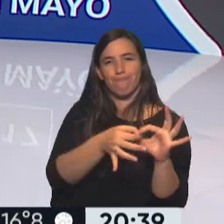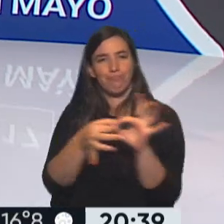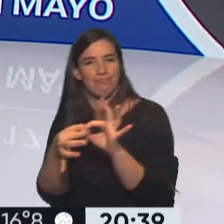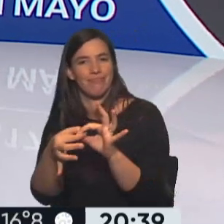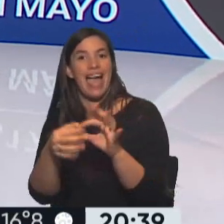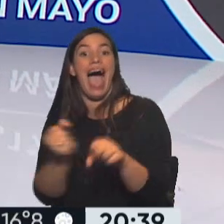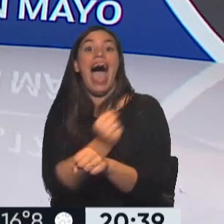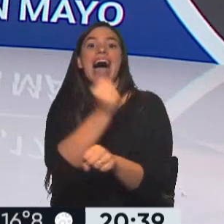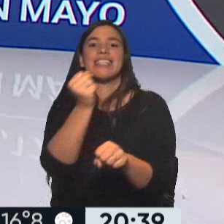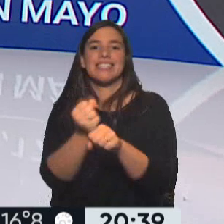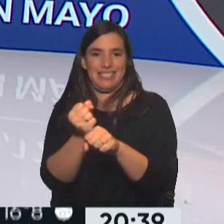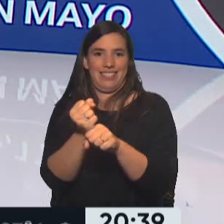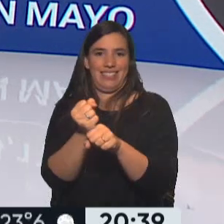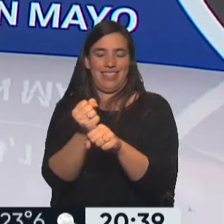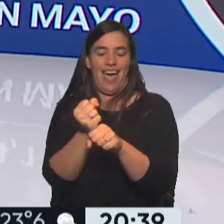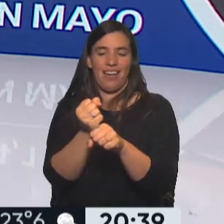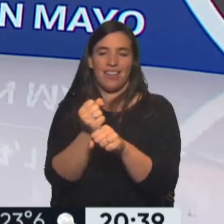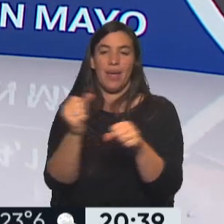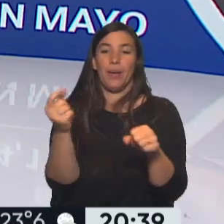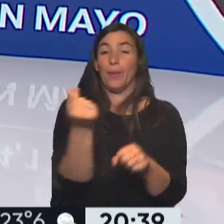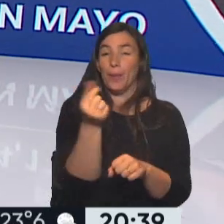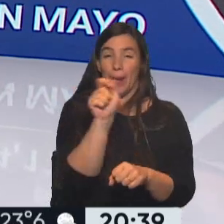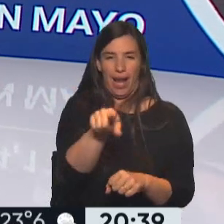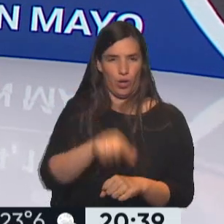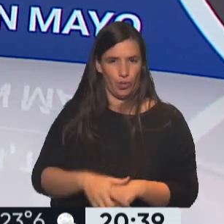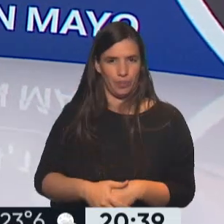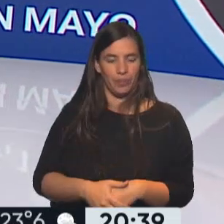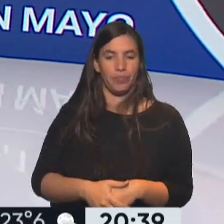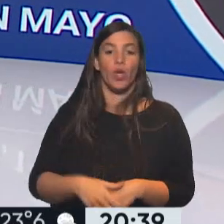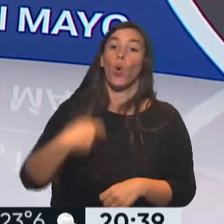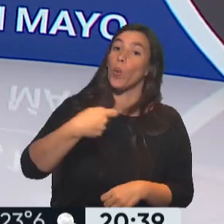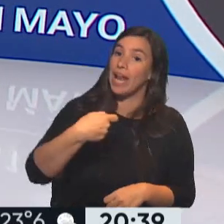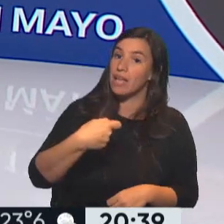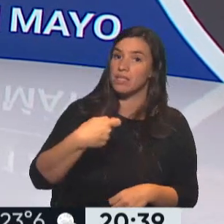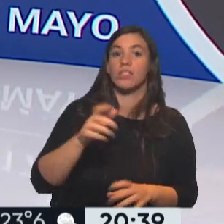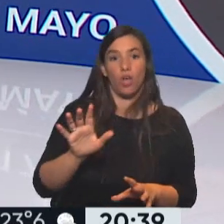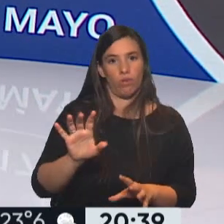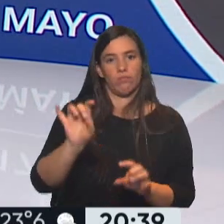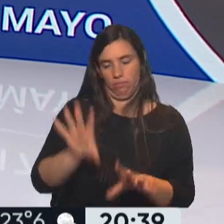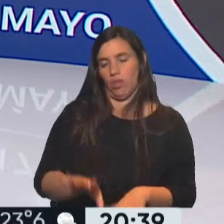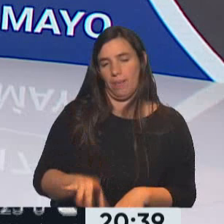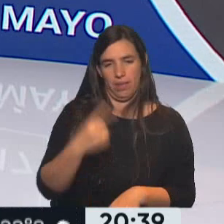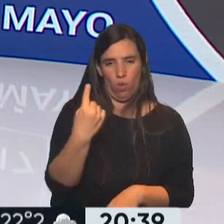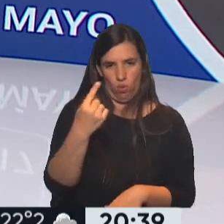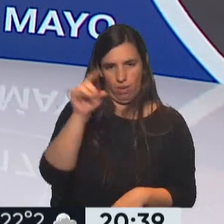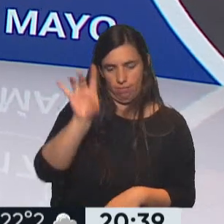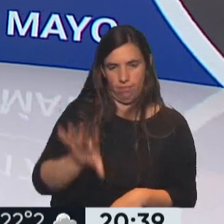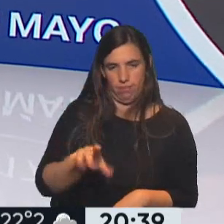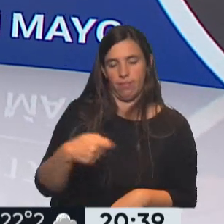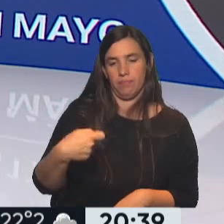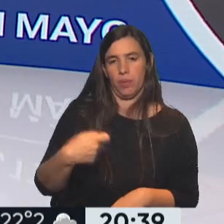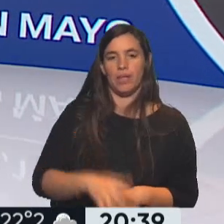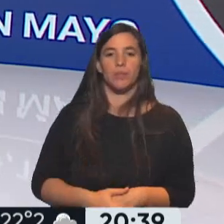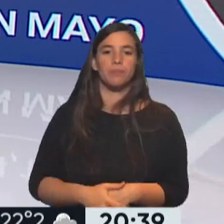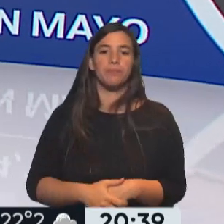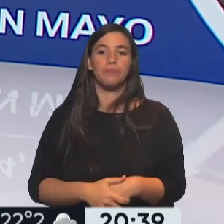esa cifra. Y recordemos que es una sola jubilación, no es jubilación ni pensión. No, es una sola jubilación. Muy bien, Flor. Ese dato, un gran detalle.